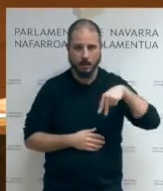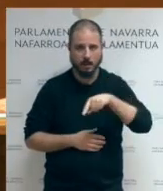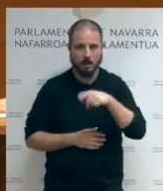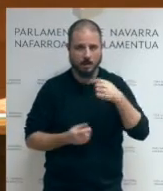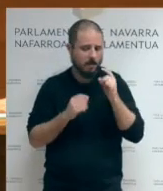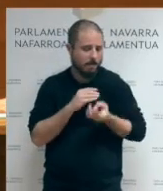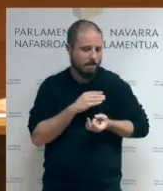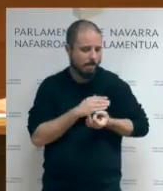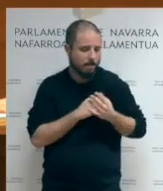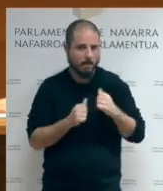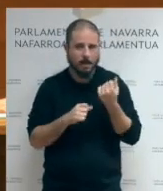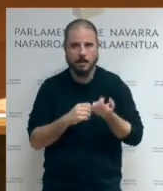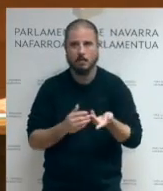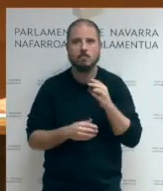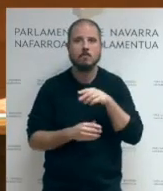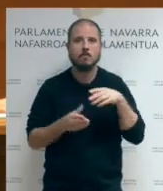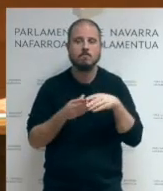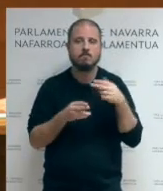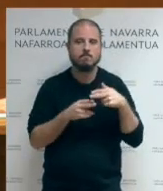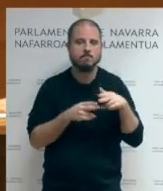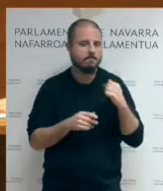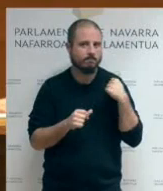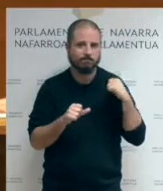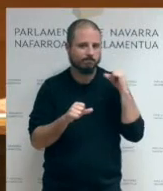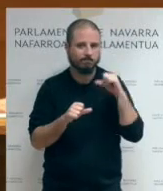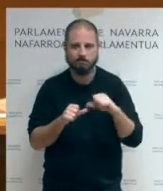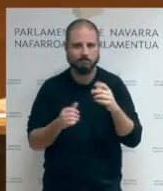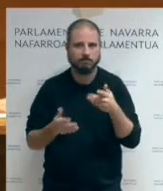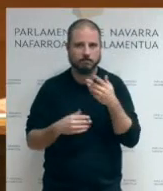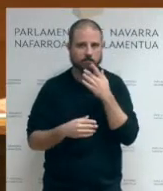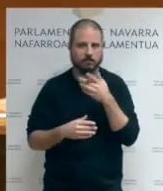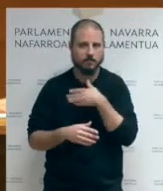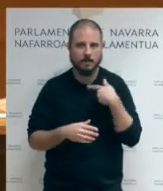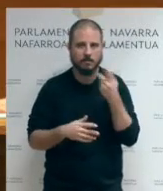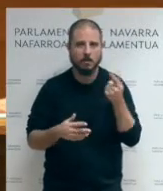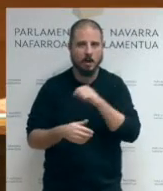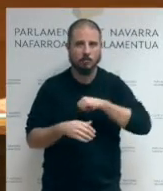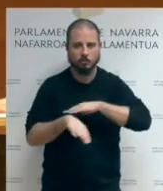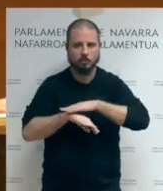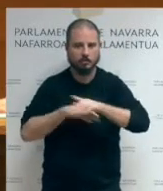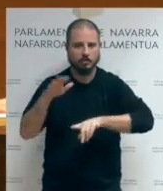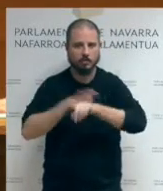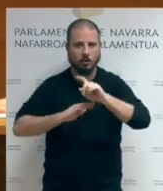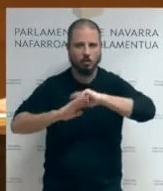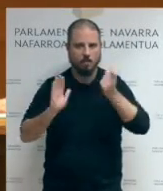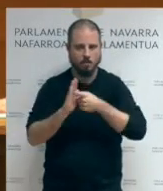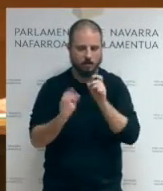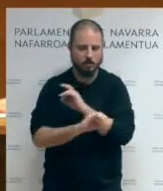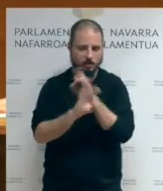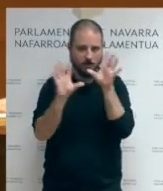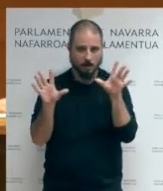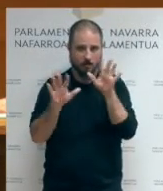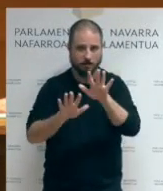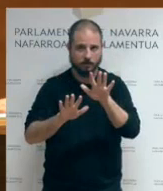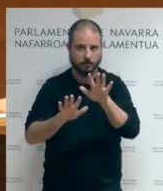porque fue la base de la fundación de este partido. Y queremos el pleno desarrollo de nuestro autogobierno. Por supuesto que lo queremos, pero lo